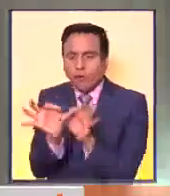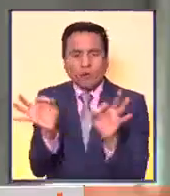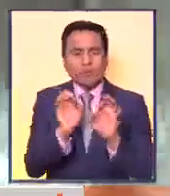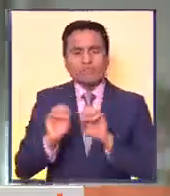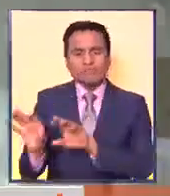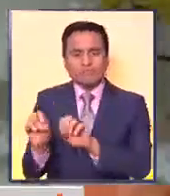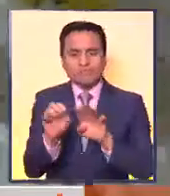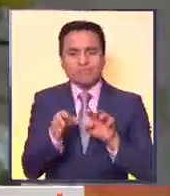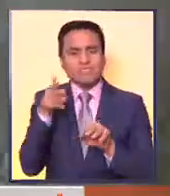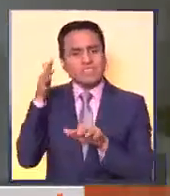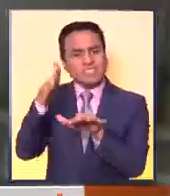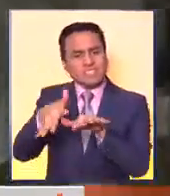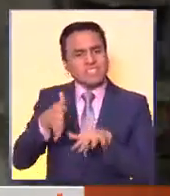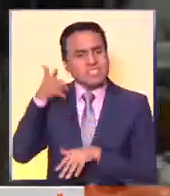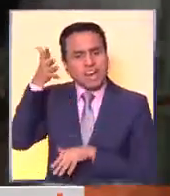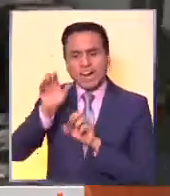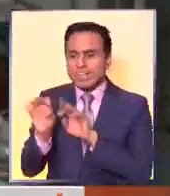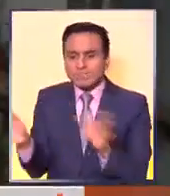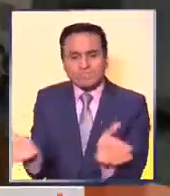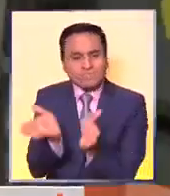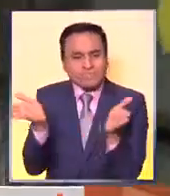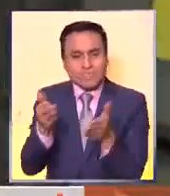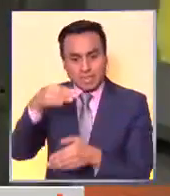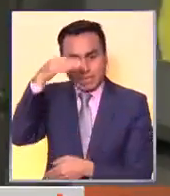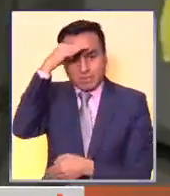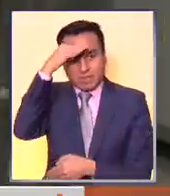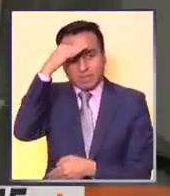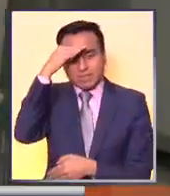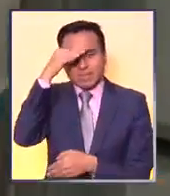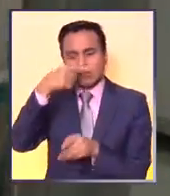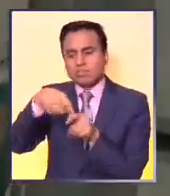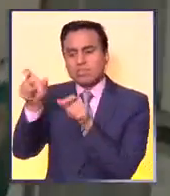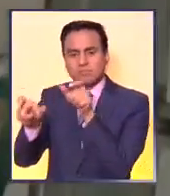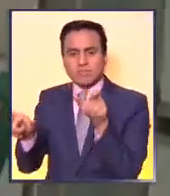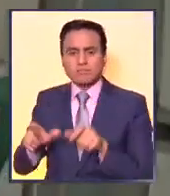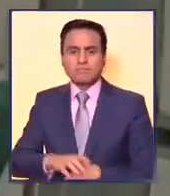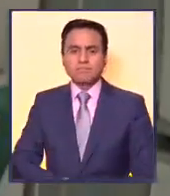través de charlas motivacionales su experiencia con los demás.